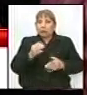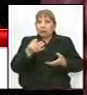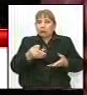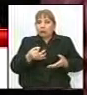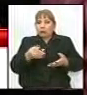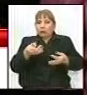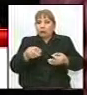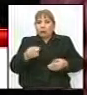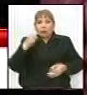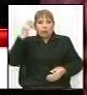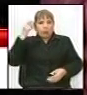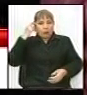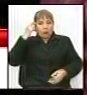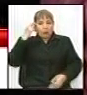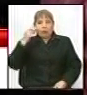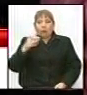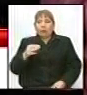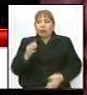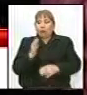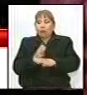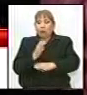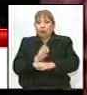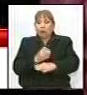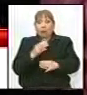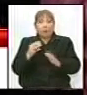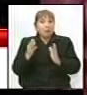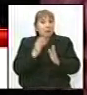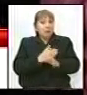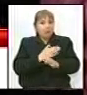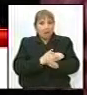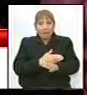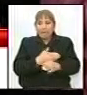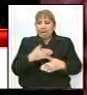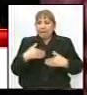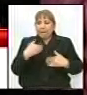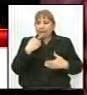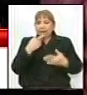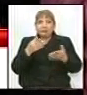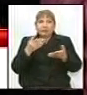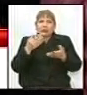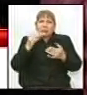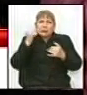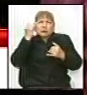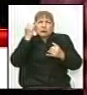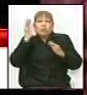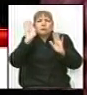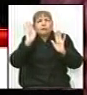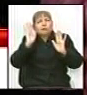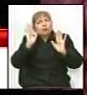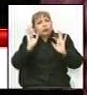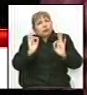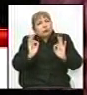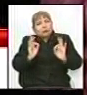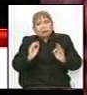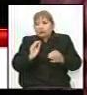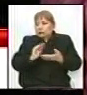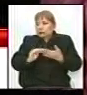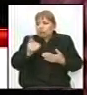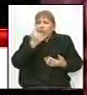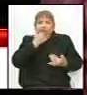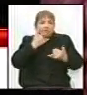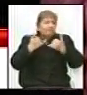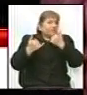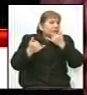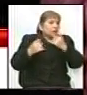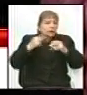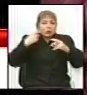el partido Podemos por el Progreso. Creo que hay la presunción de inocencia, pero se están haciendo